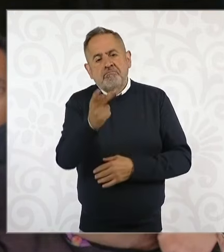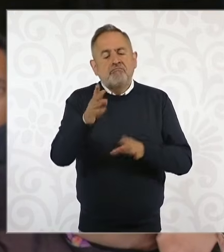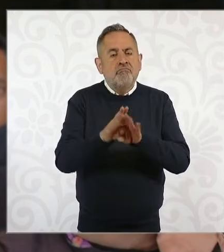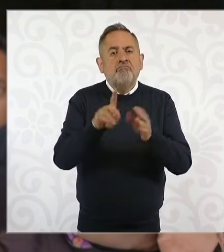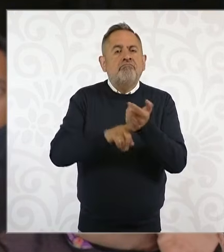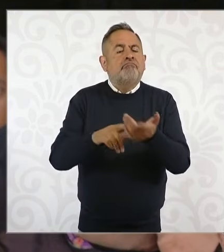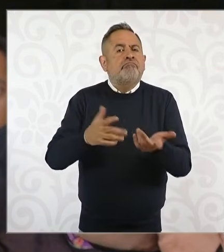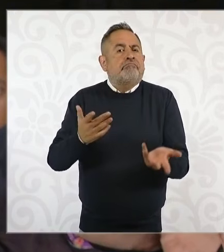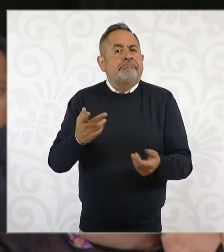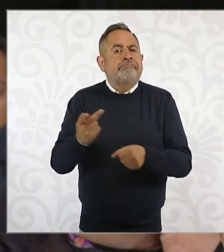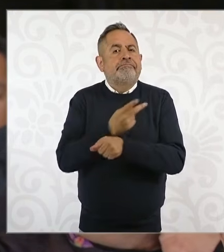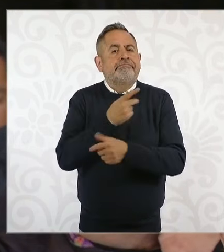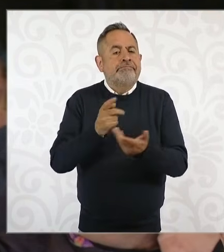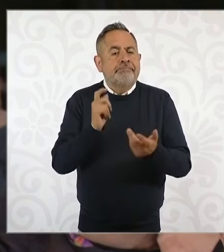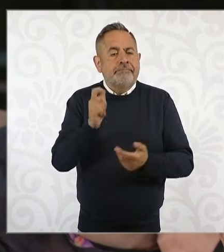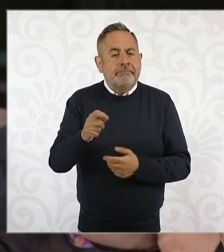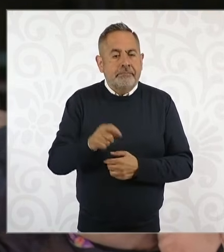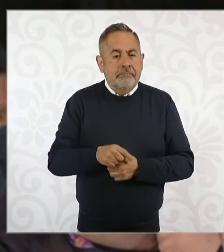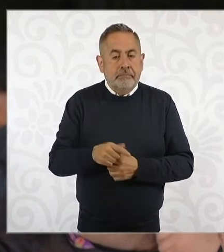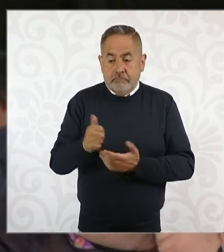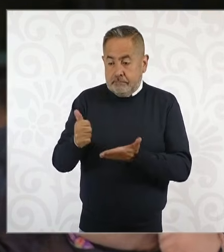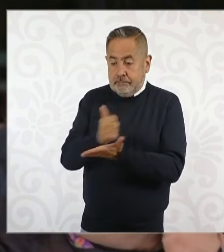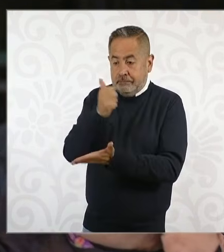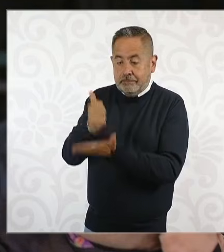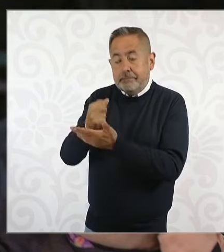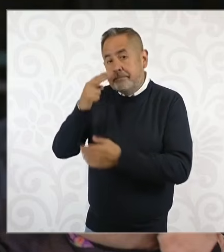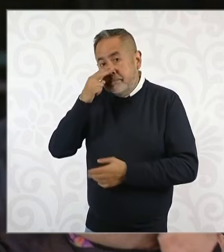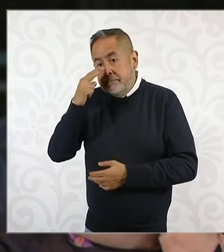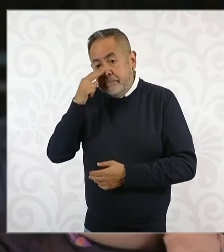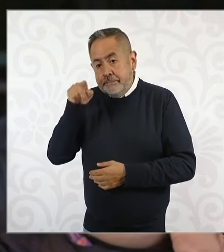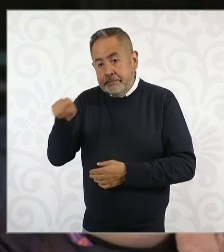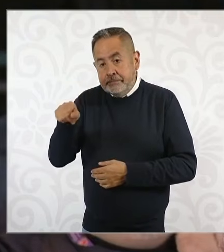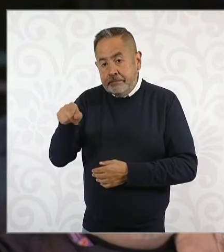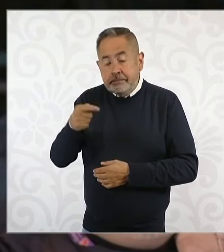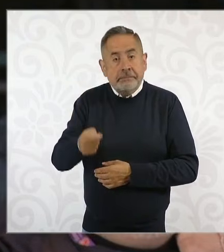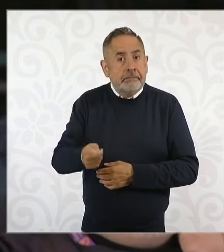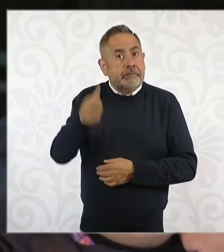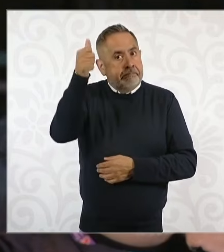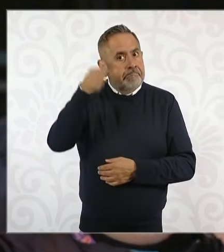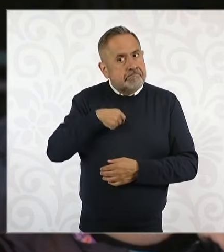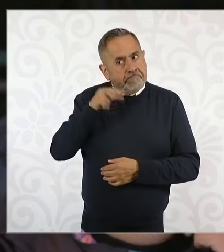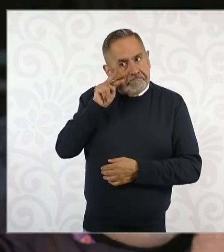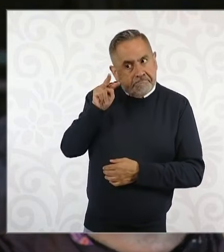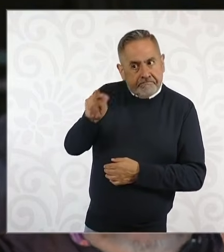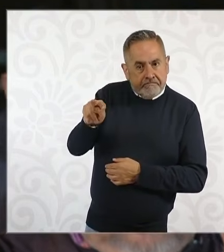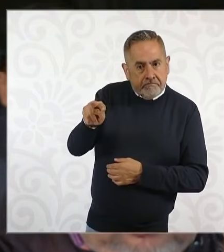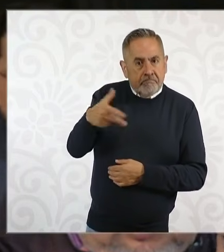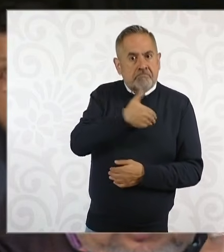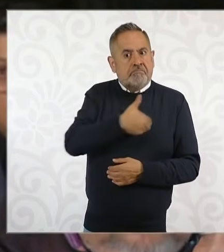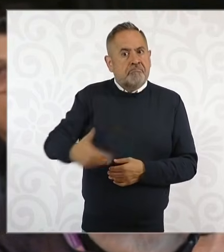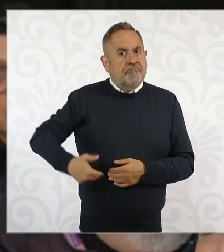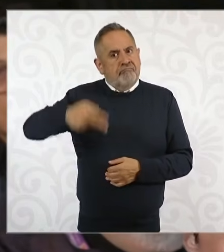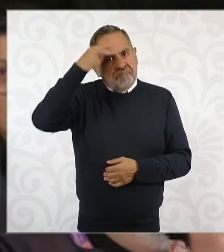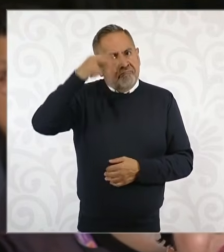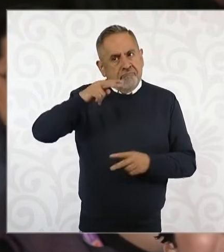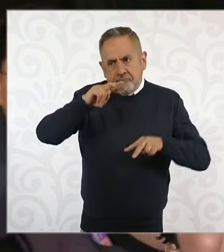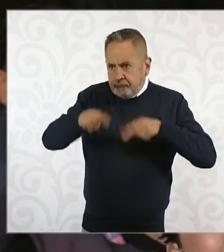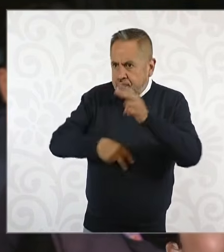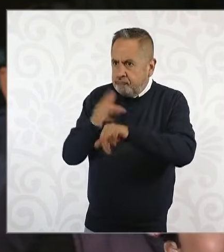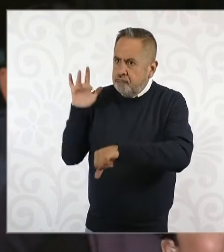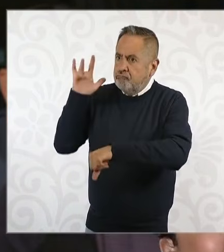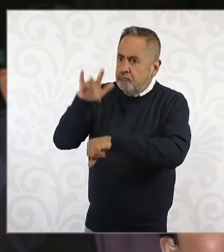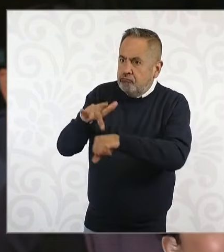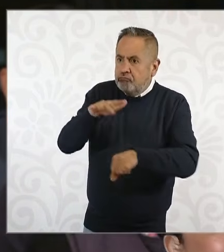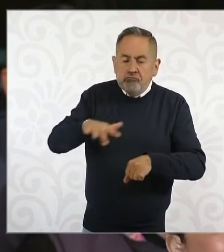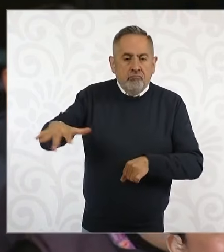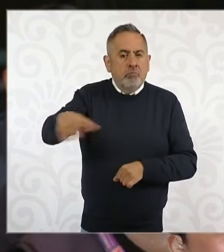pasó en Ciudad Neza, primera vez que yo veo en lo particular un presidente de la República en